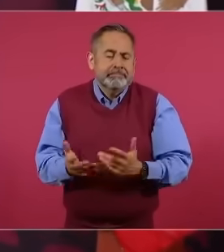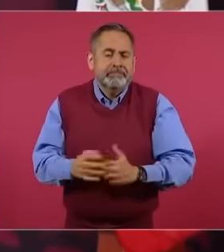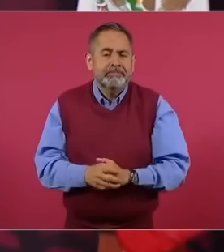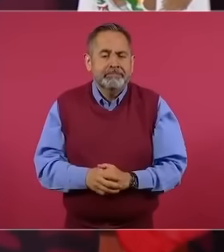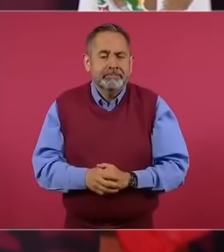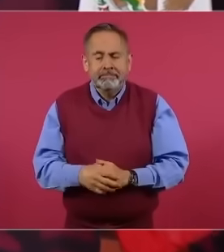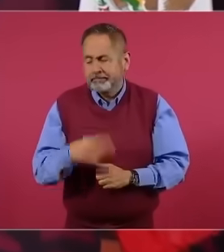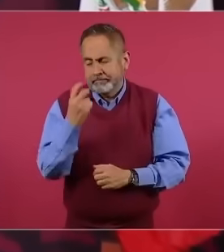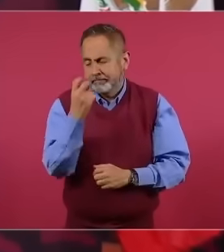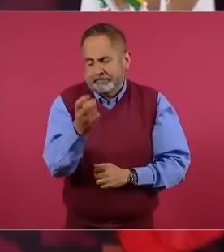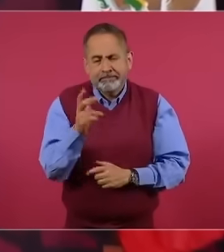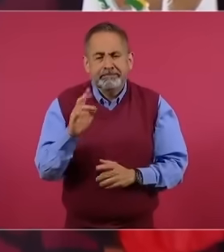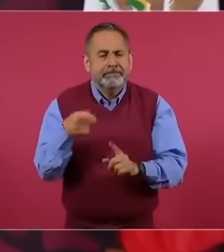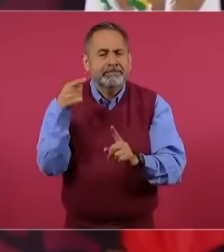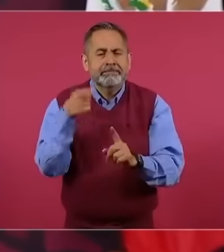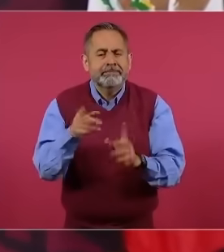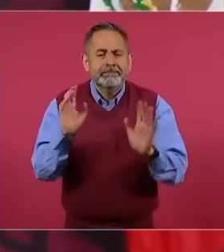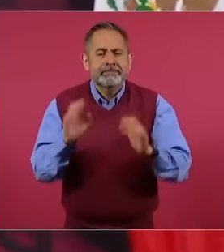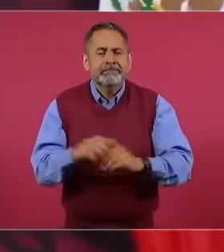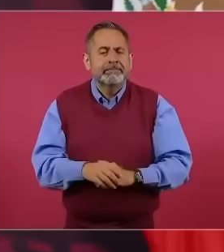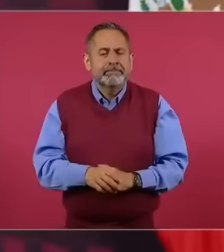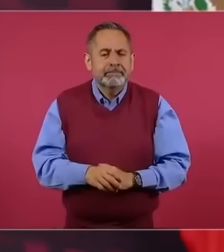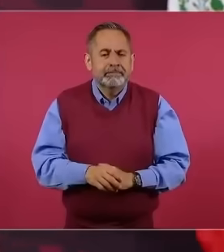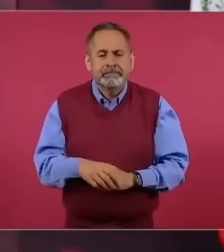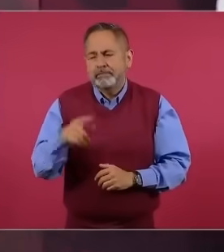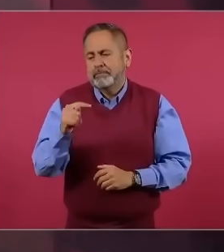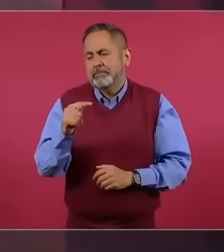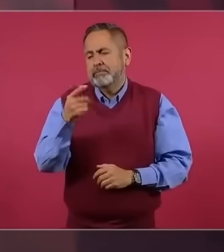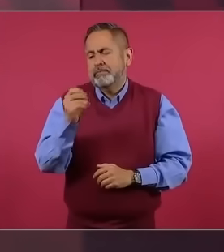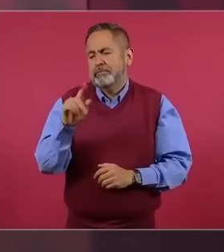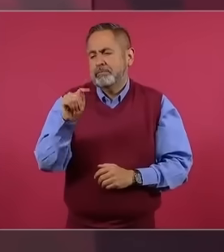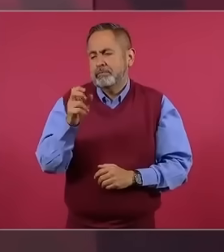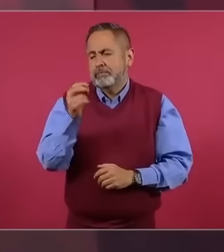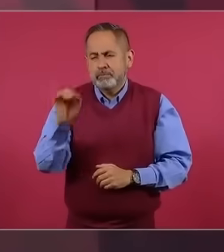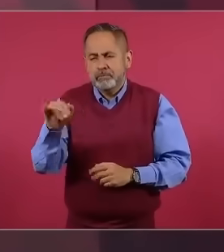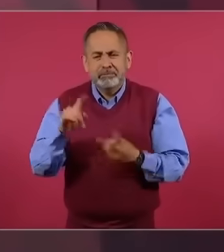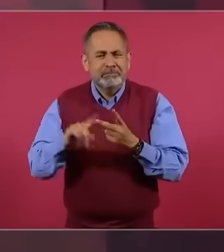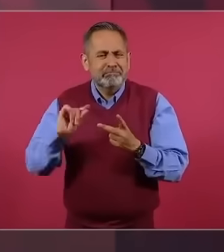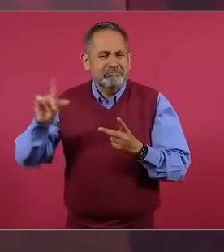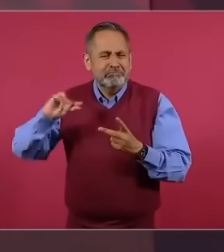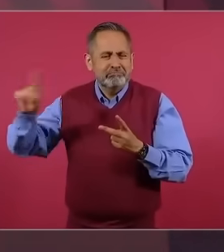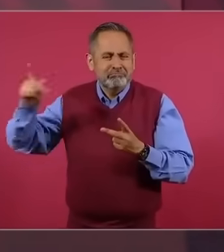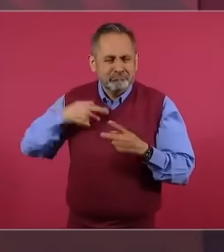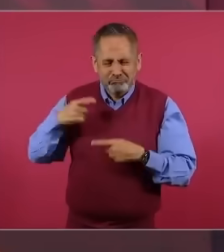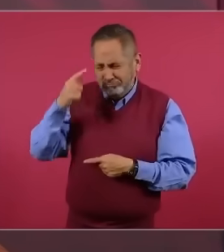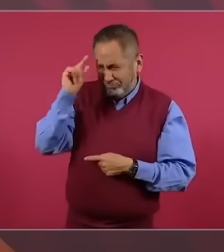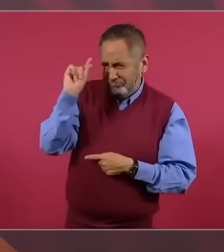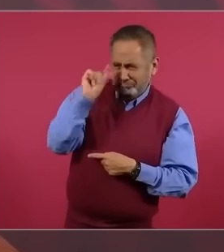Y esto es de Tolstoy y de los grandes pensadores.